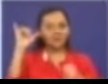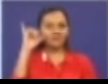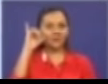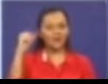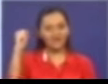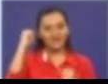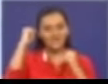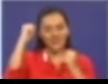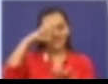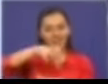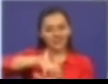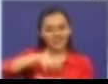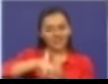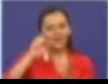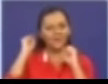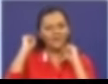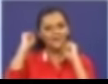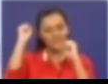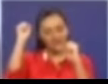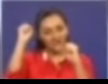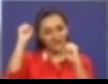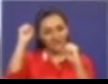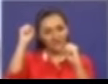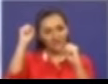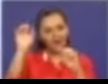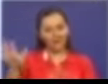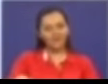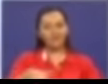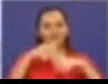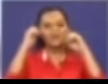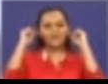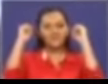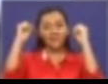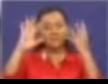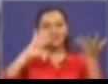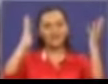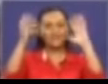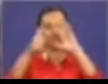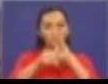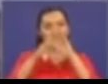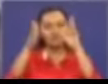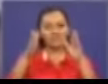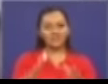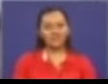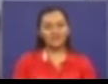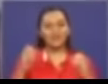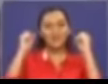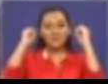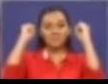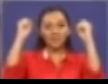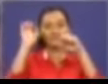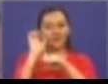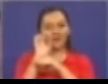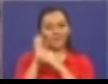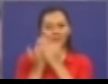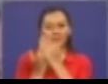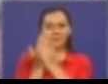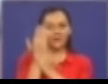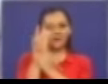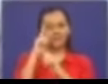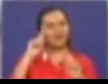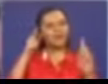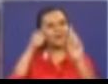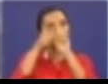Rumiñahui. Viva nuestros agricultores. Viva nuestra revolución ciudadana. Viva la patria nueva. Y hasta